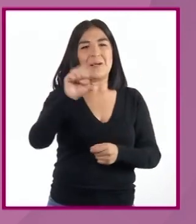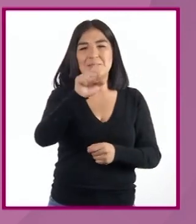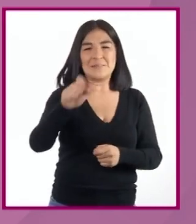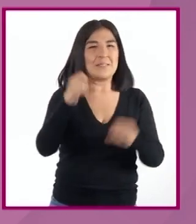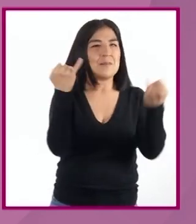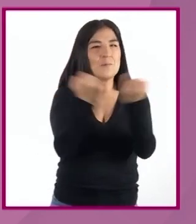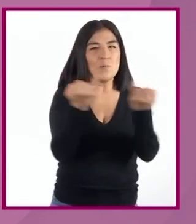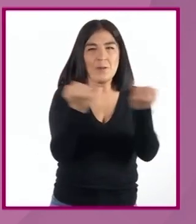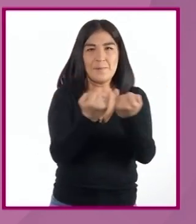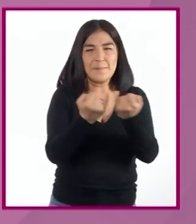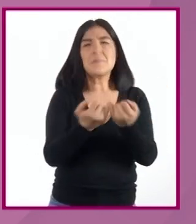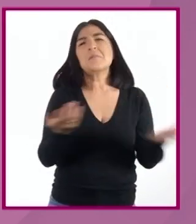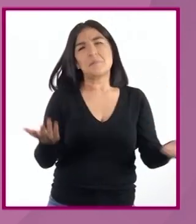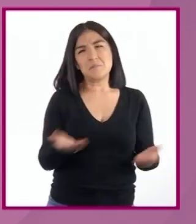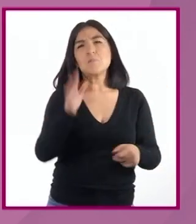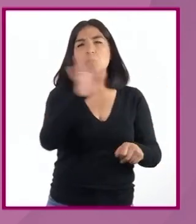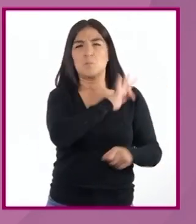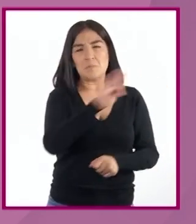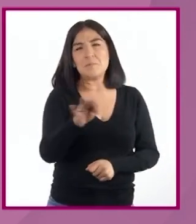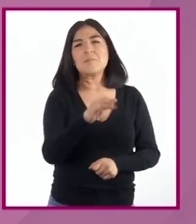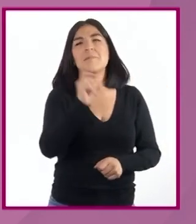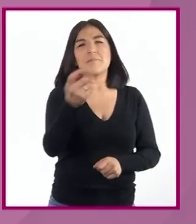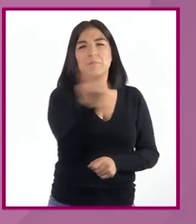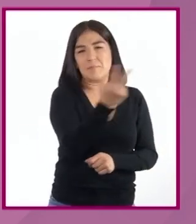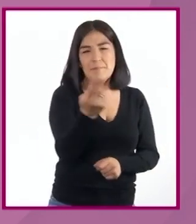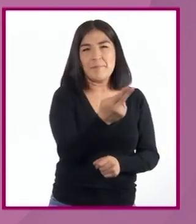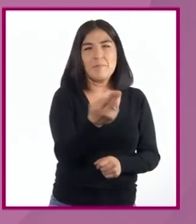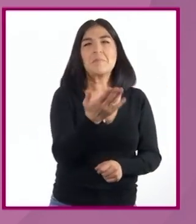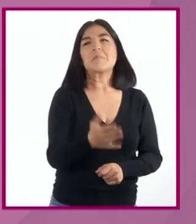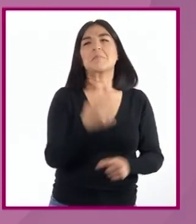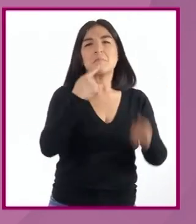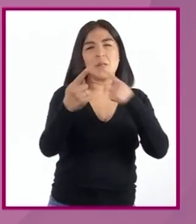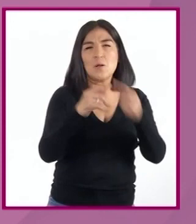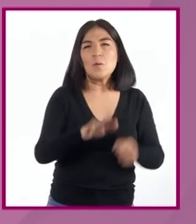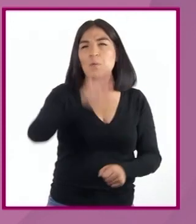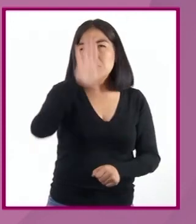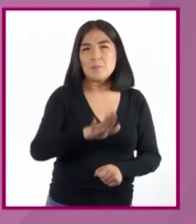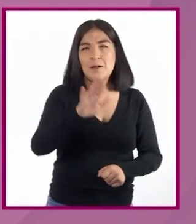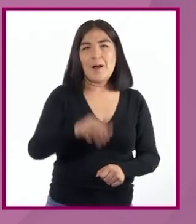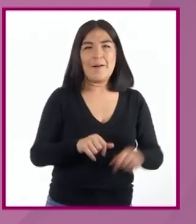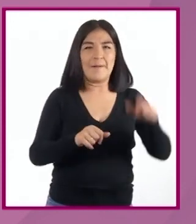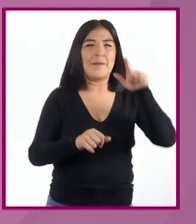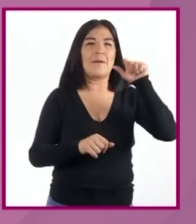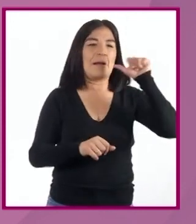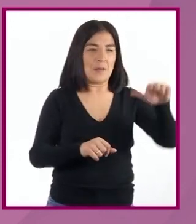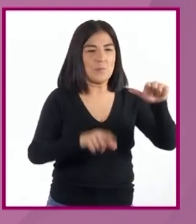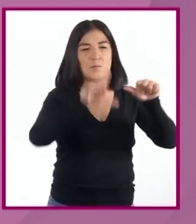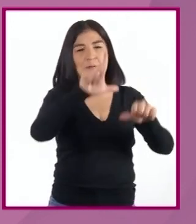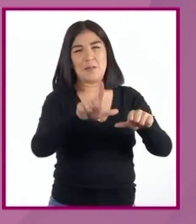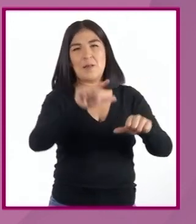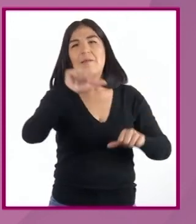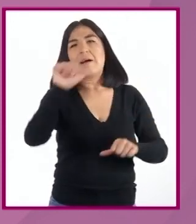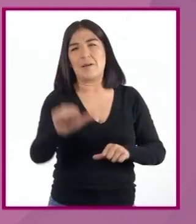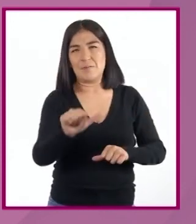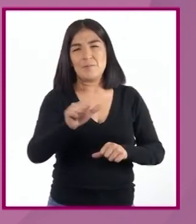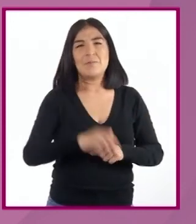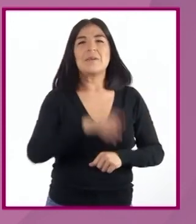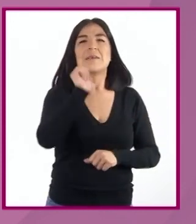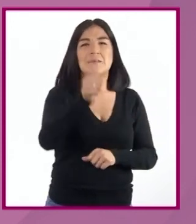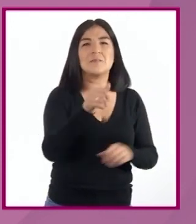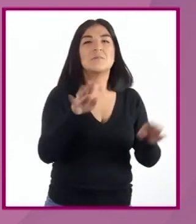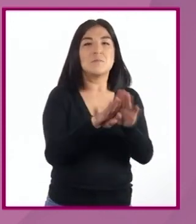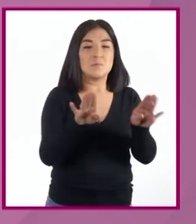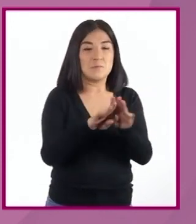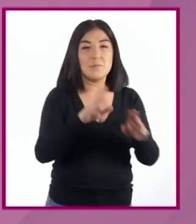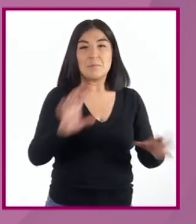lo tanto, es posible hacer referencia al criterio de congruencia, ángulo, lado, ángulo, ya que ambos